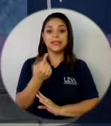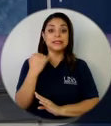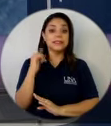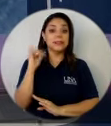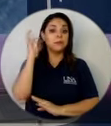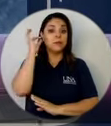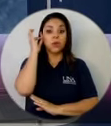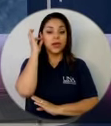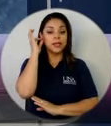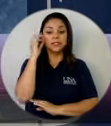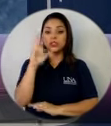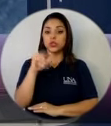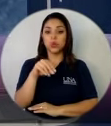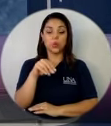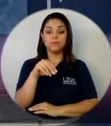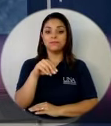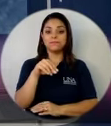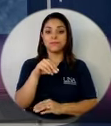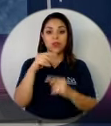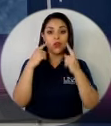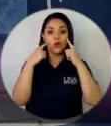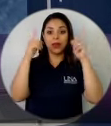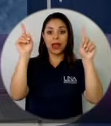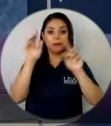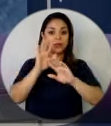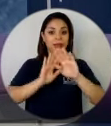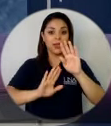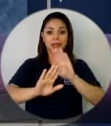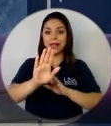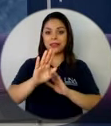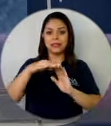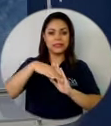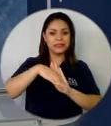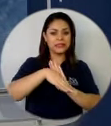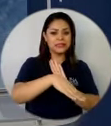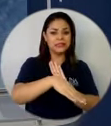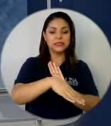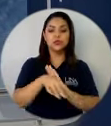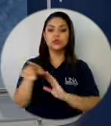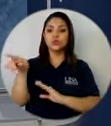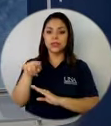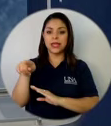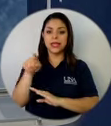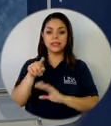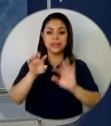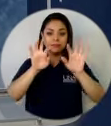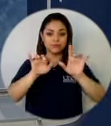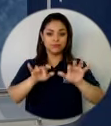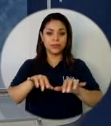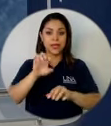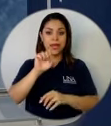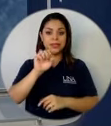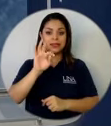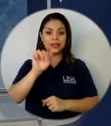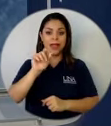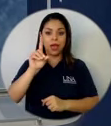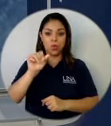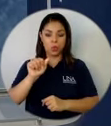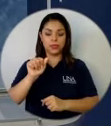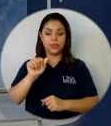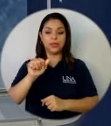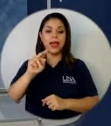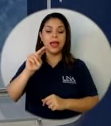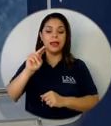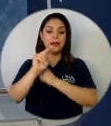ustedes publicaron en el sitio del programa Estado de la Nación, ustedes insisten mucho en esta parte que tiene que ver con trabajo remunerado, sobre